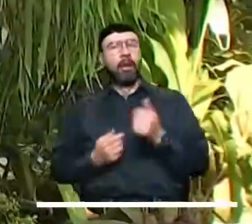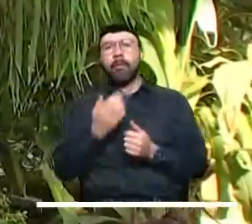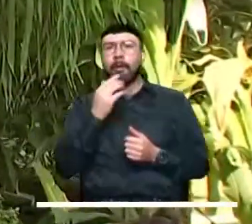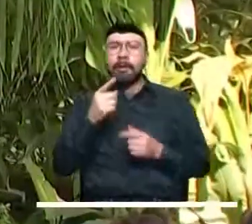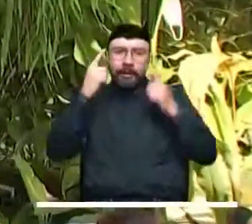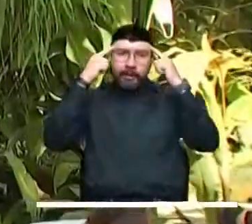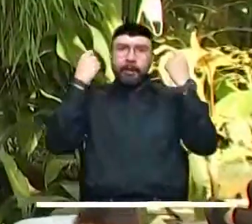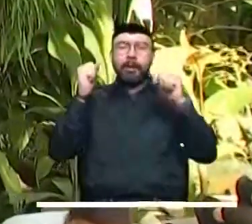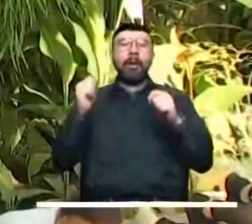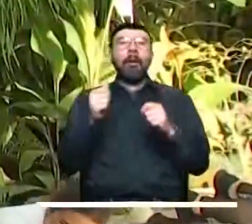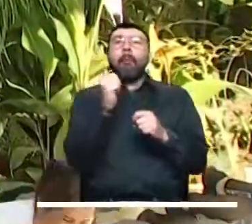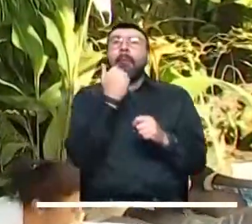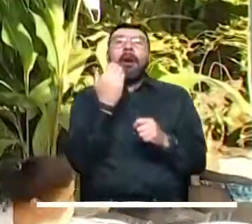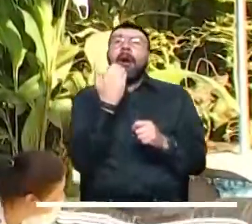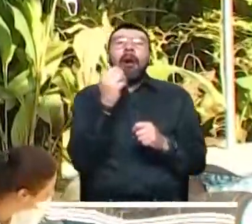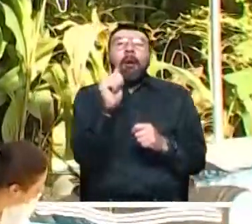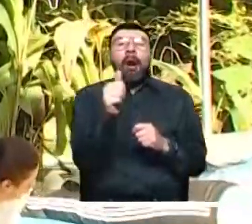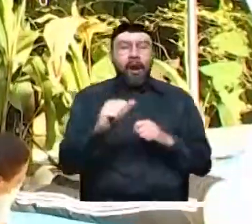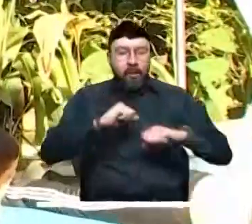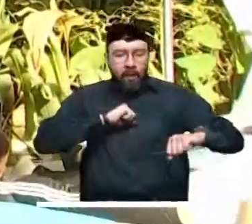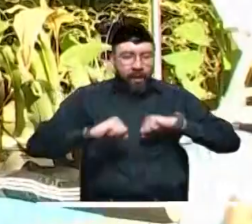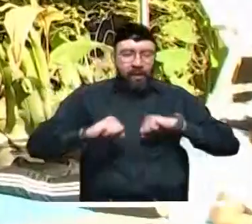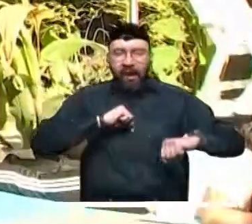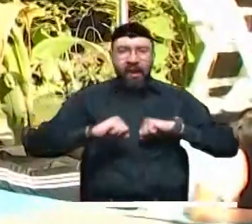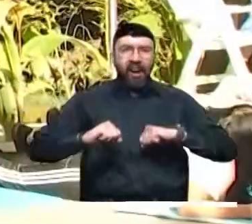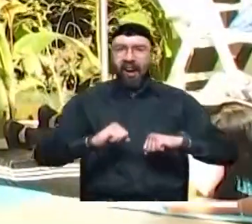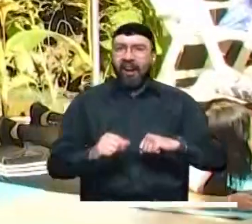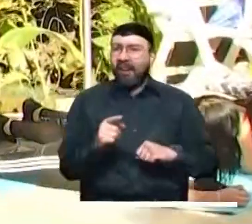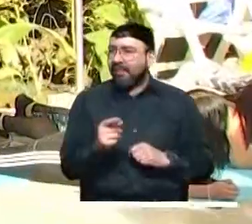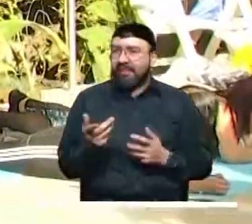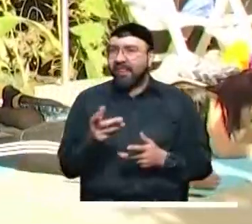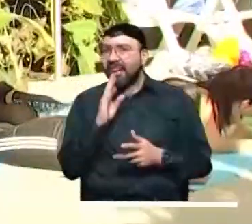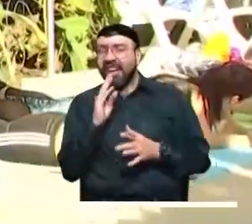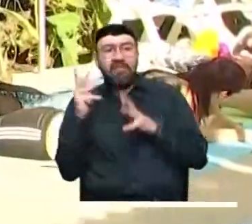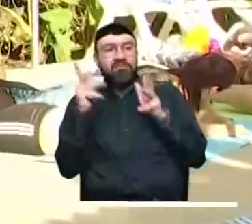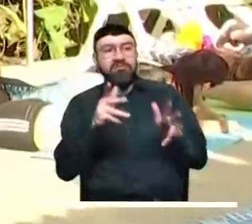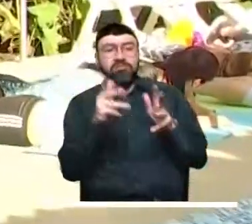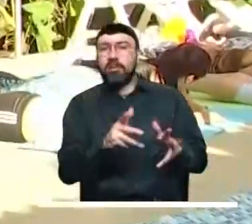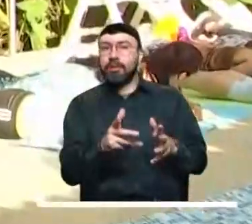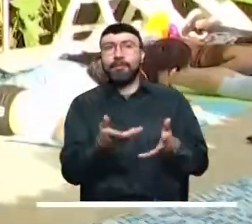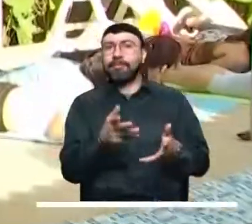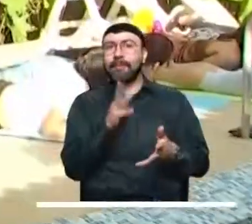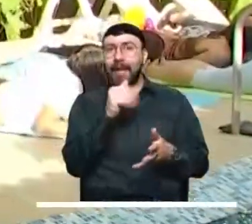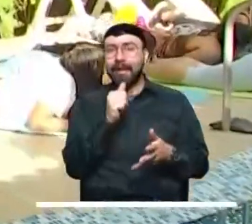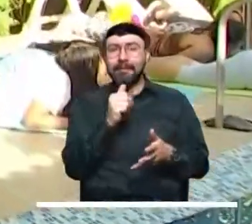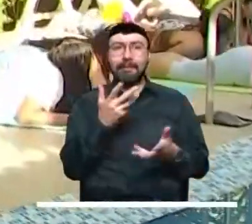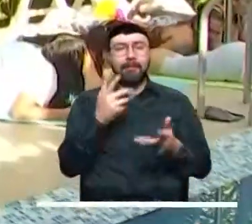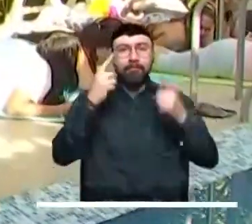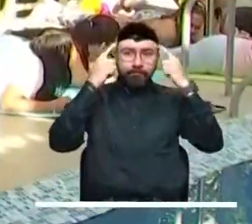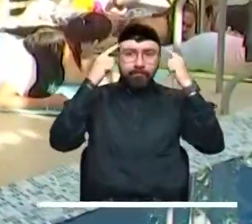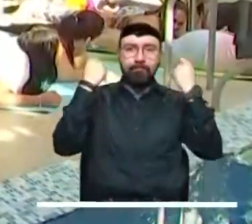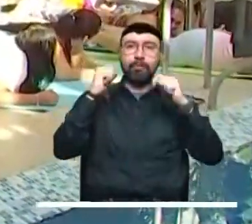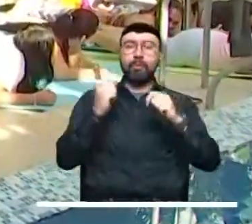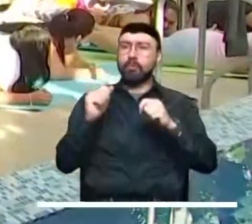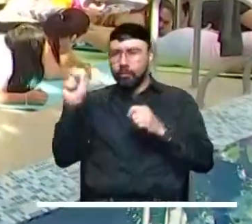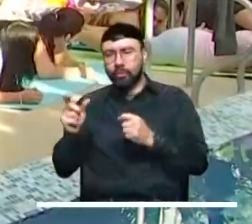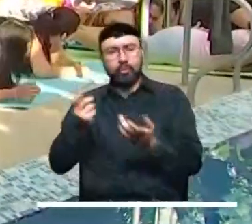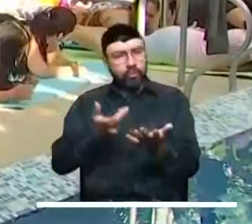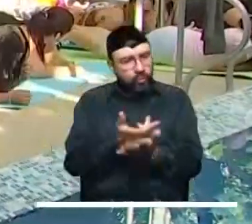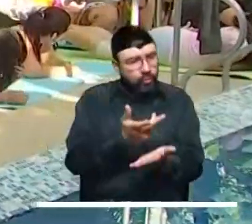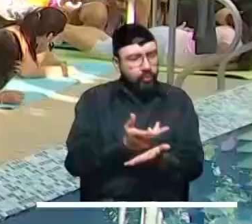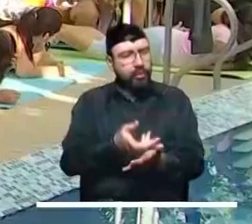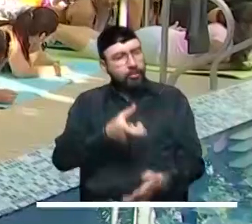ustedes empiezan a hacer actividad física y no tienen un instructor que les dé unas recomendaciones con